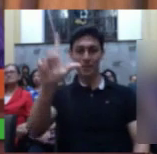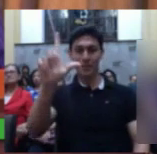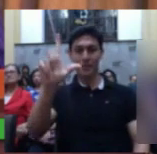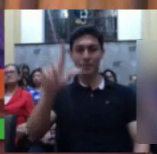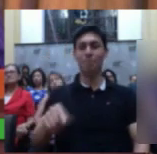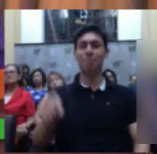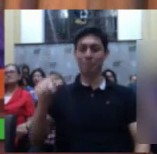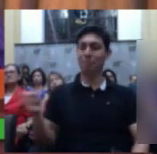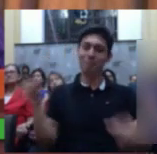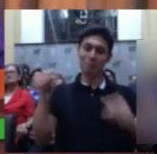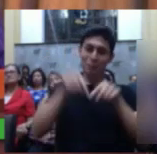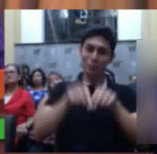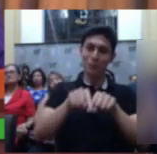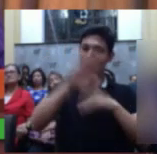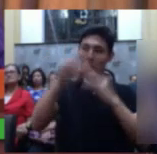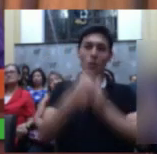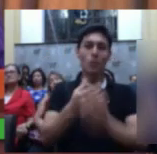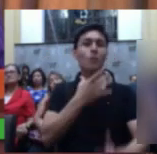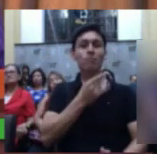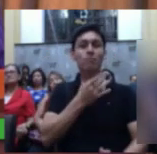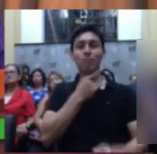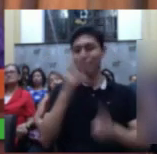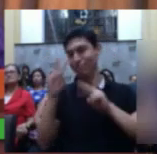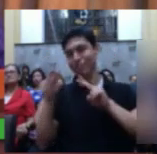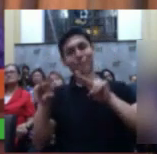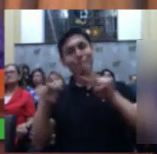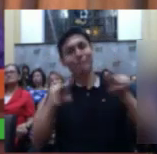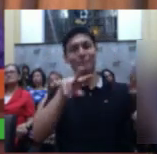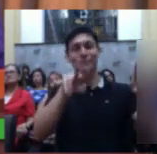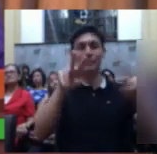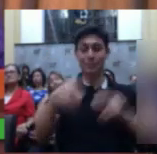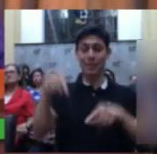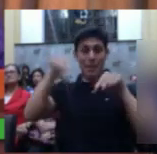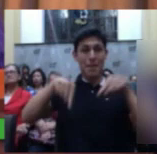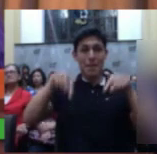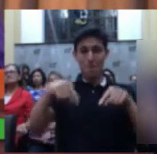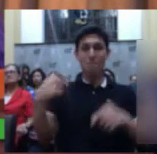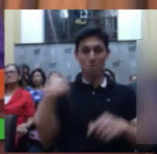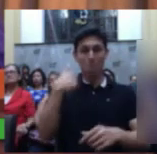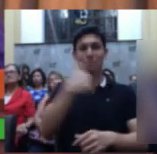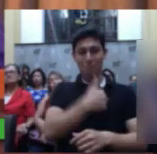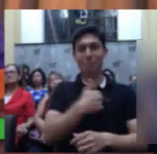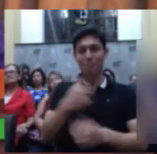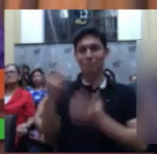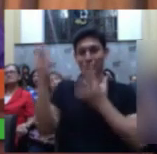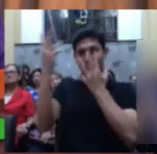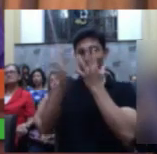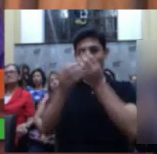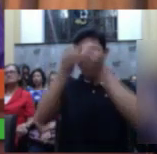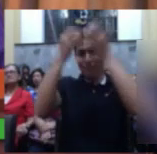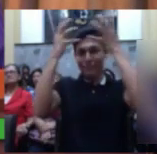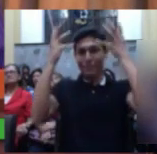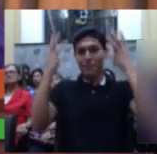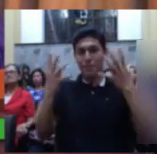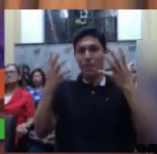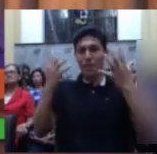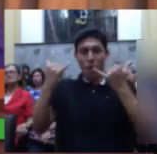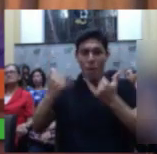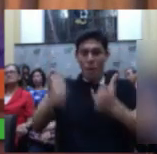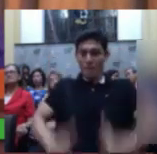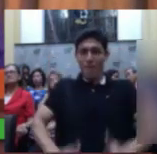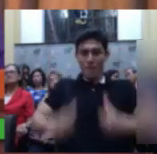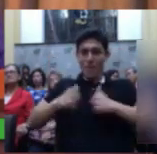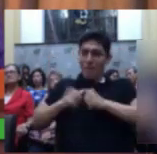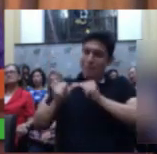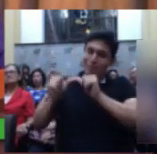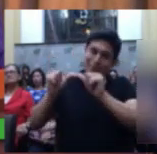todo lo que nos gustaba y estimulaba. Aquí mismo nos casamos, vivimos ya continuadamente